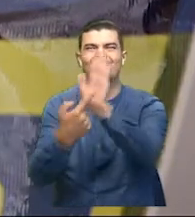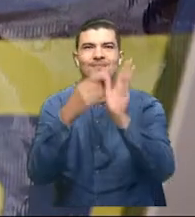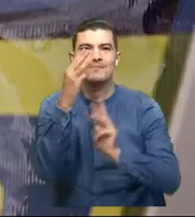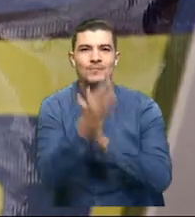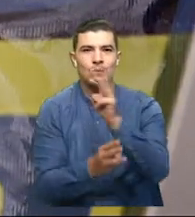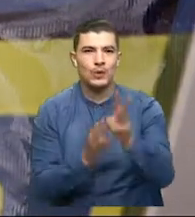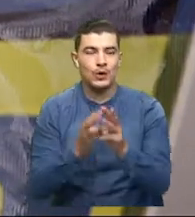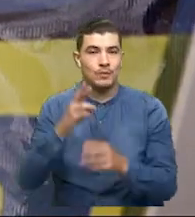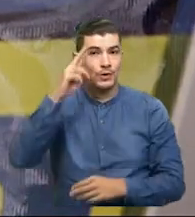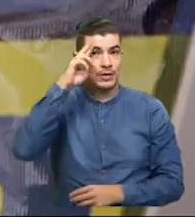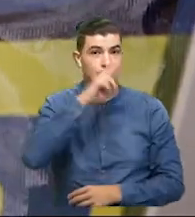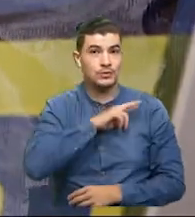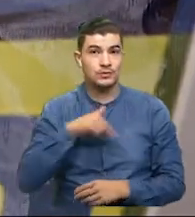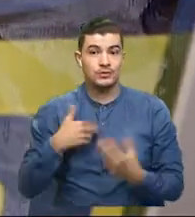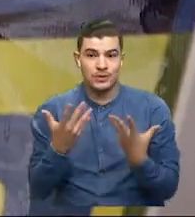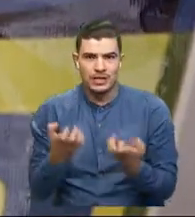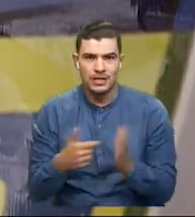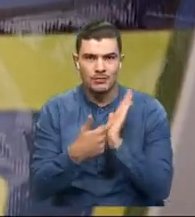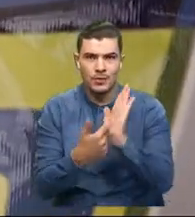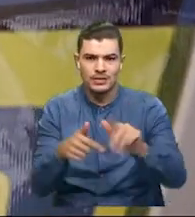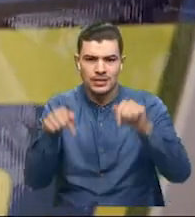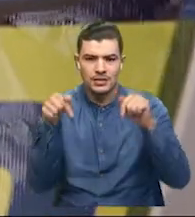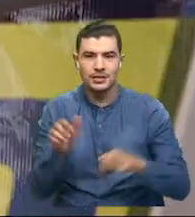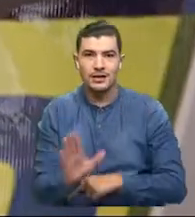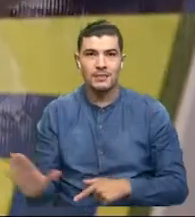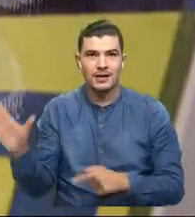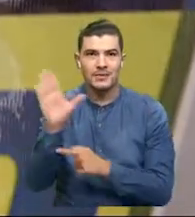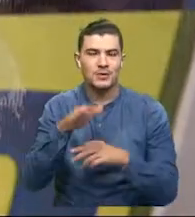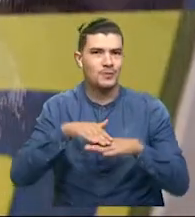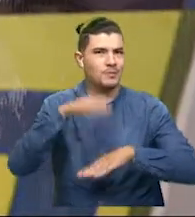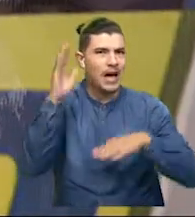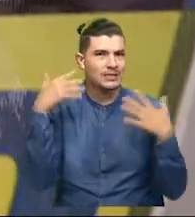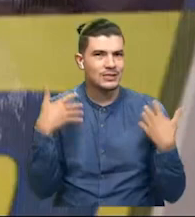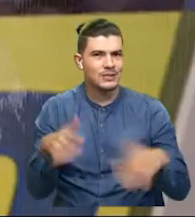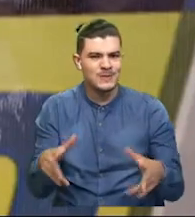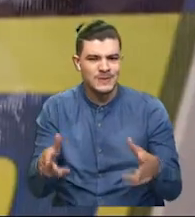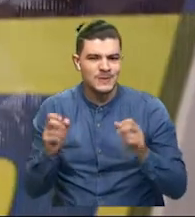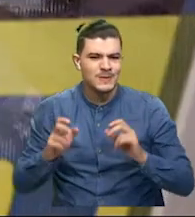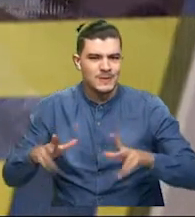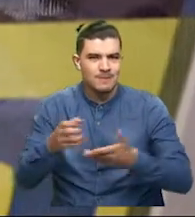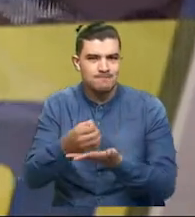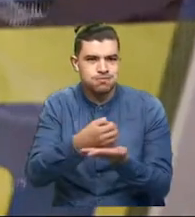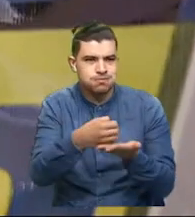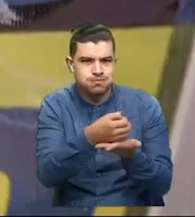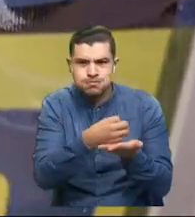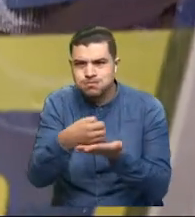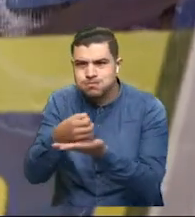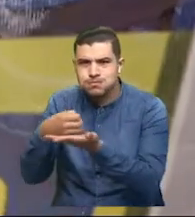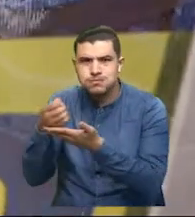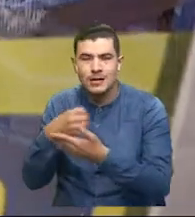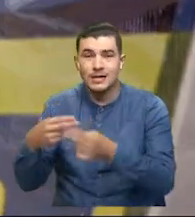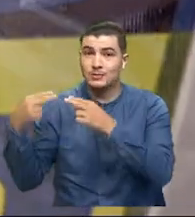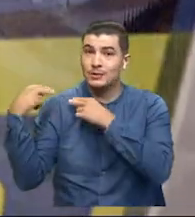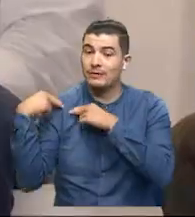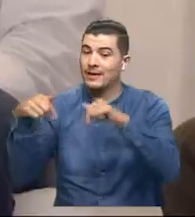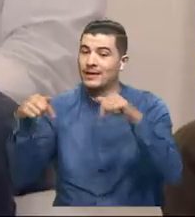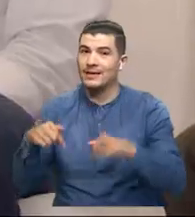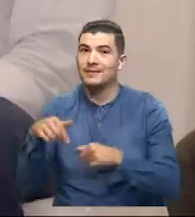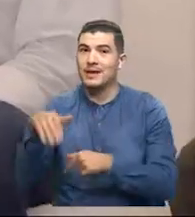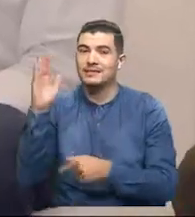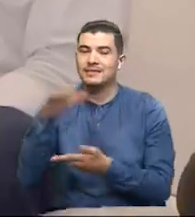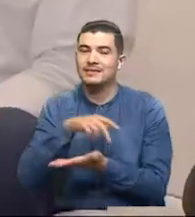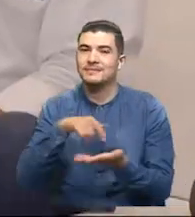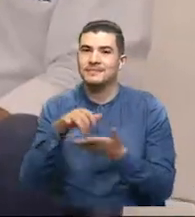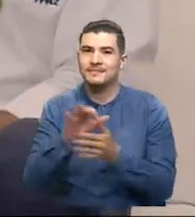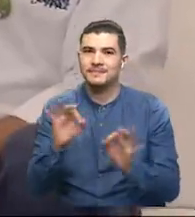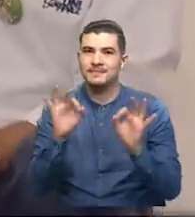tan empeñados en que este departamento sea el de mayor explotación biodiversa con responsabilidad de todo el país. Y usted habla